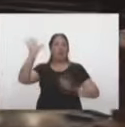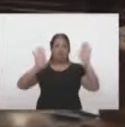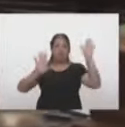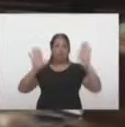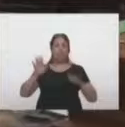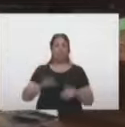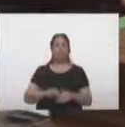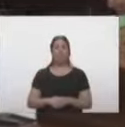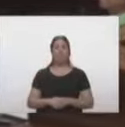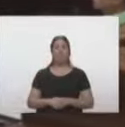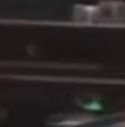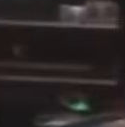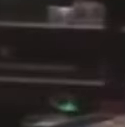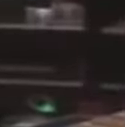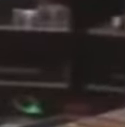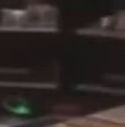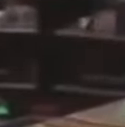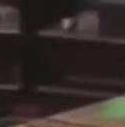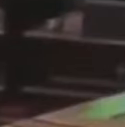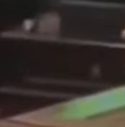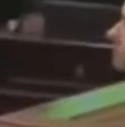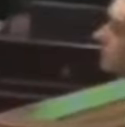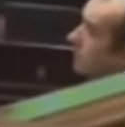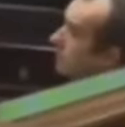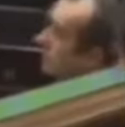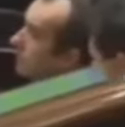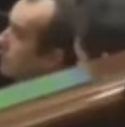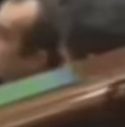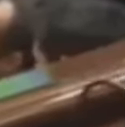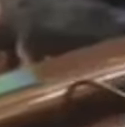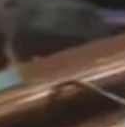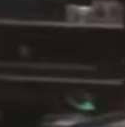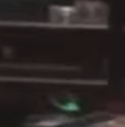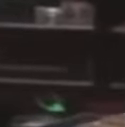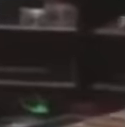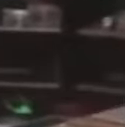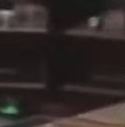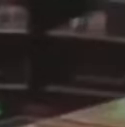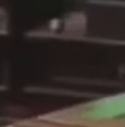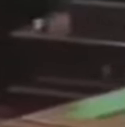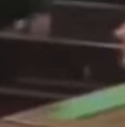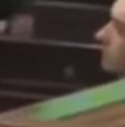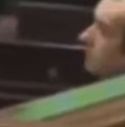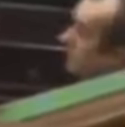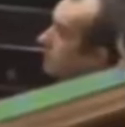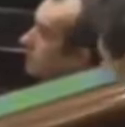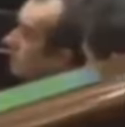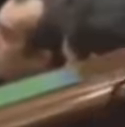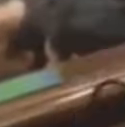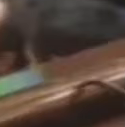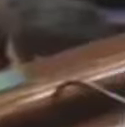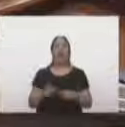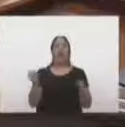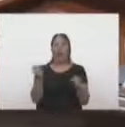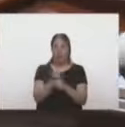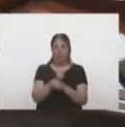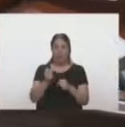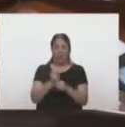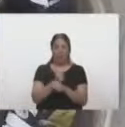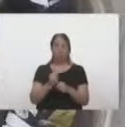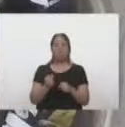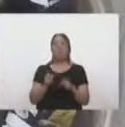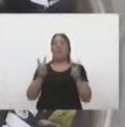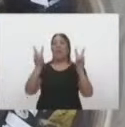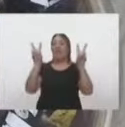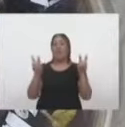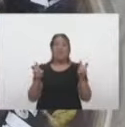caso Santiago Caputo, diciendo, ojo, porque esta es nuestra bandera. Por supuesto. Nosotros dijimos, es bueno, contra la casta. Bueno, ya había sido noticia la senadora